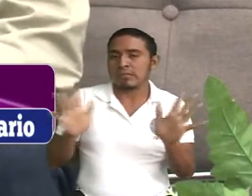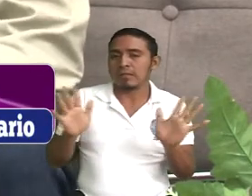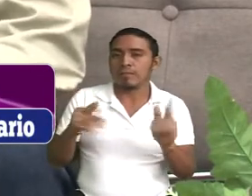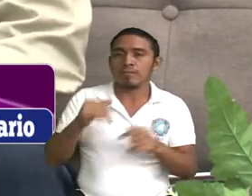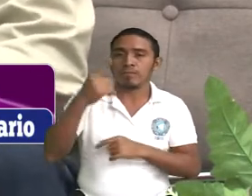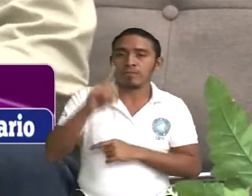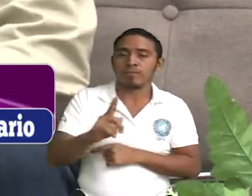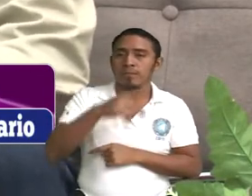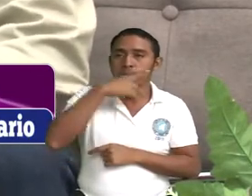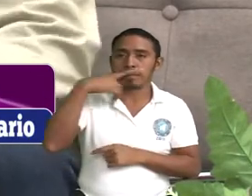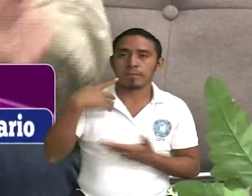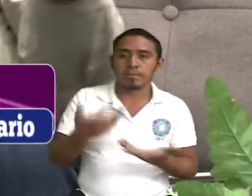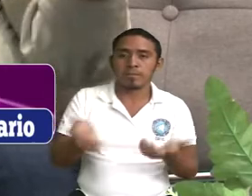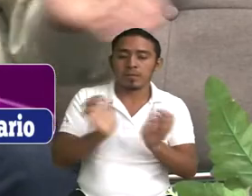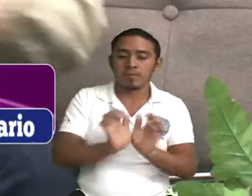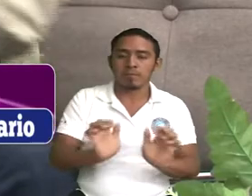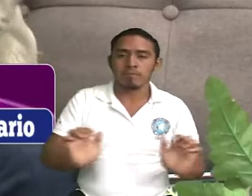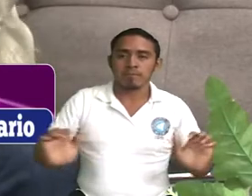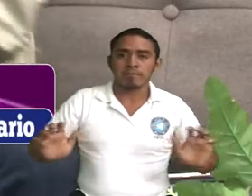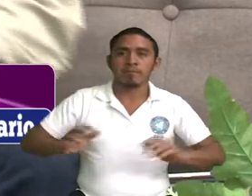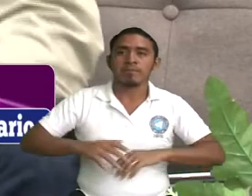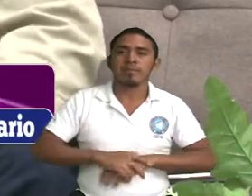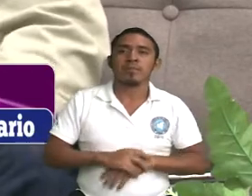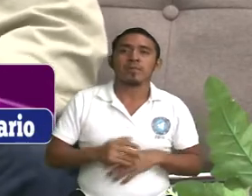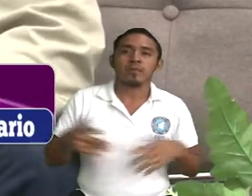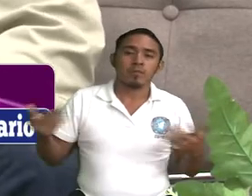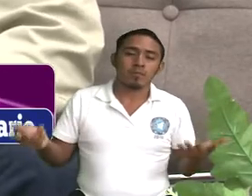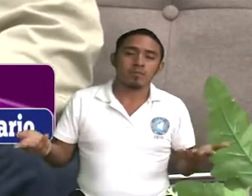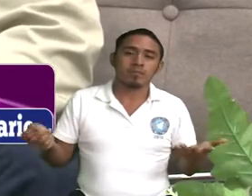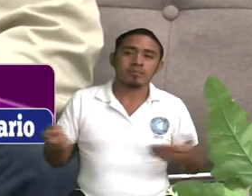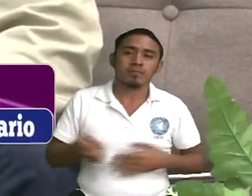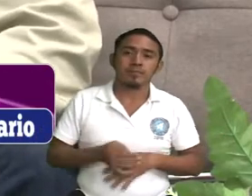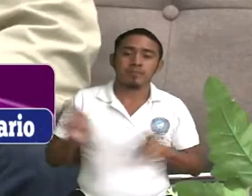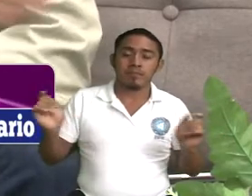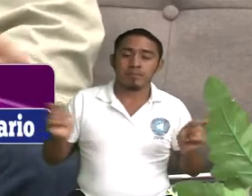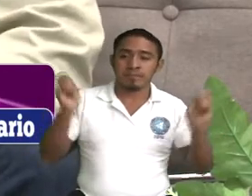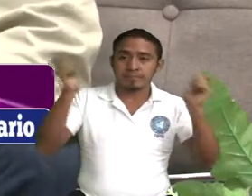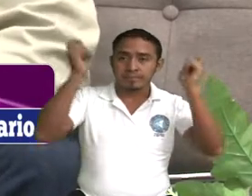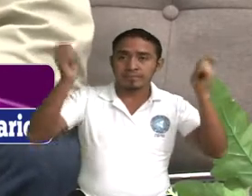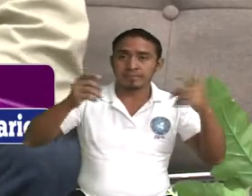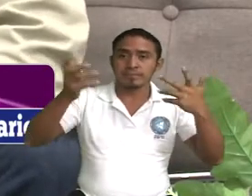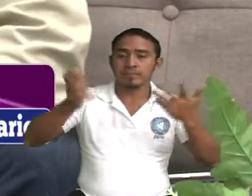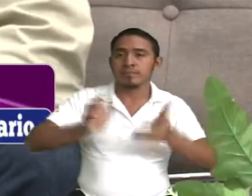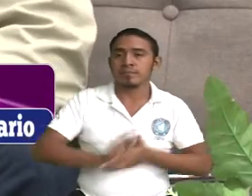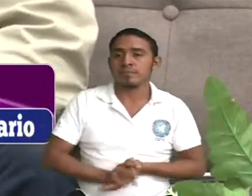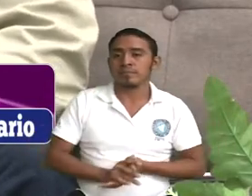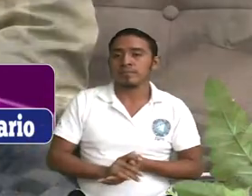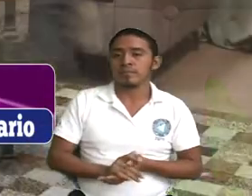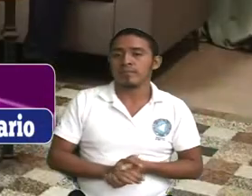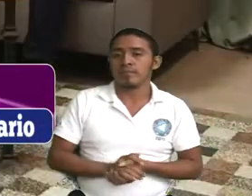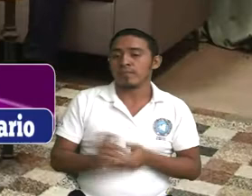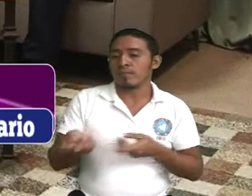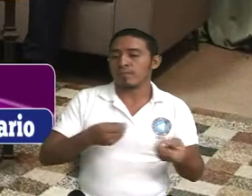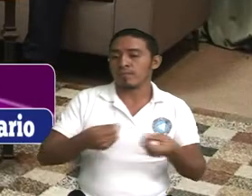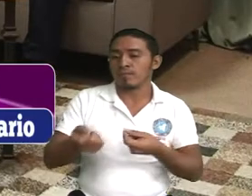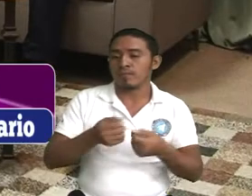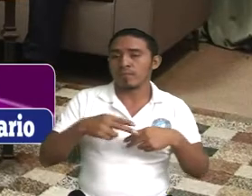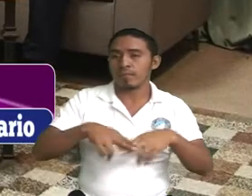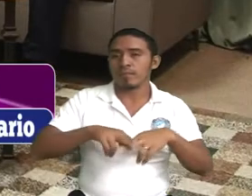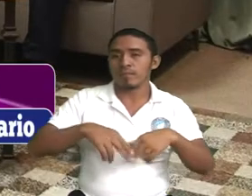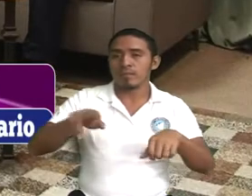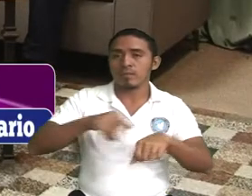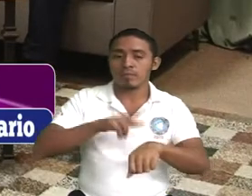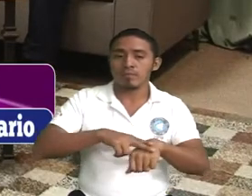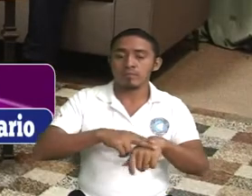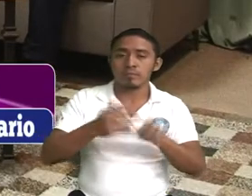junio, el Día del Niño. Entonces tenemos una feria que es la Feria de la Madre y el Niño en el Parque Nacional